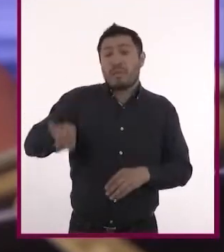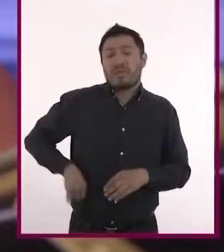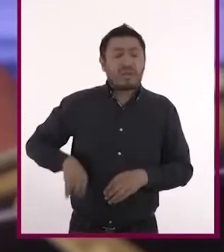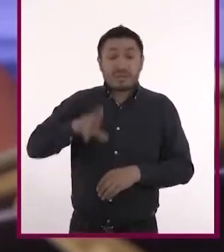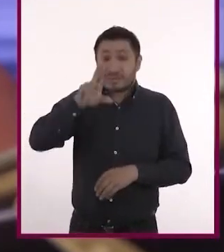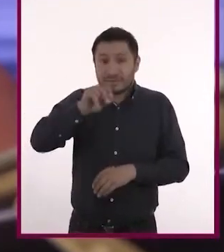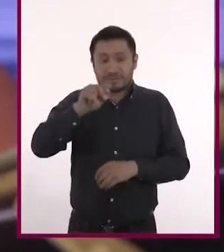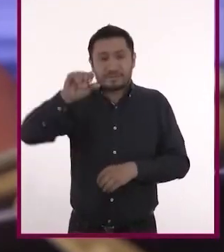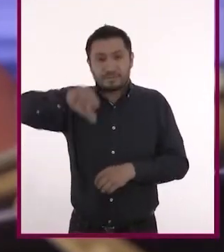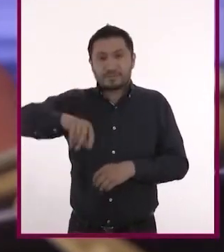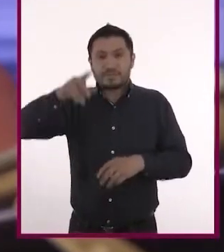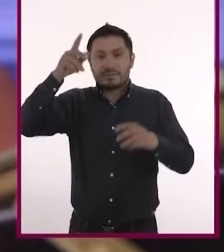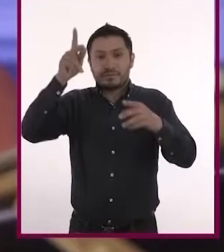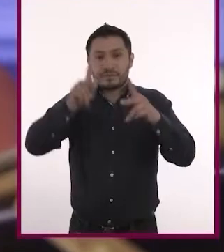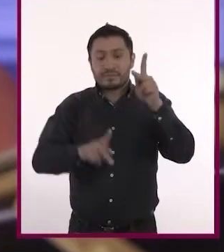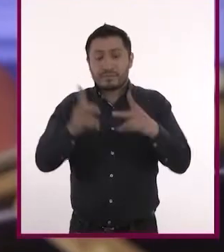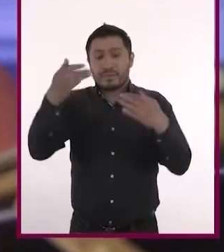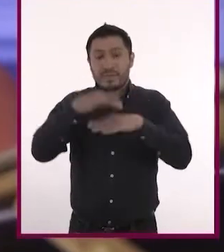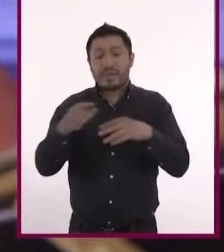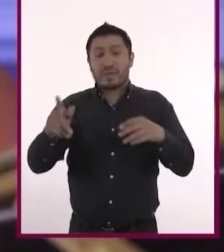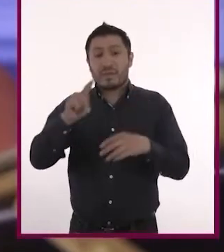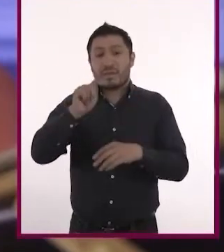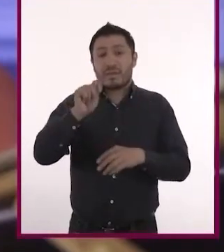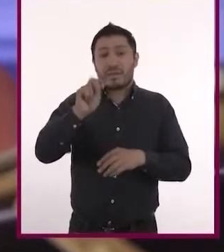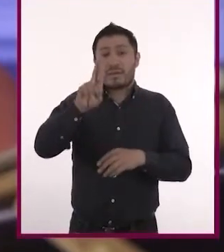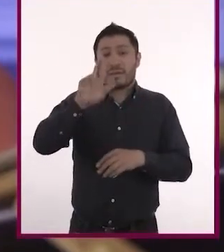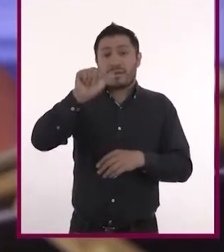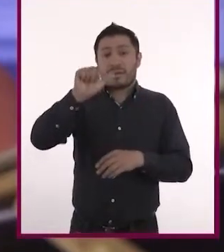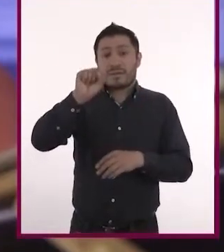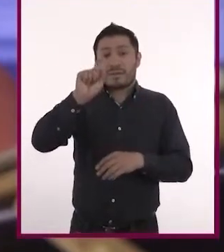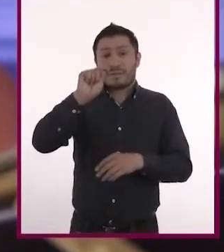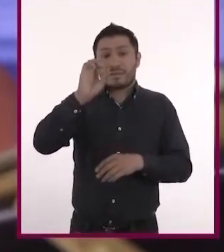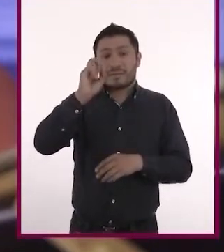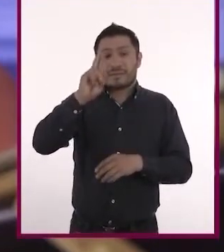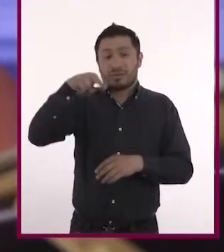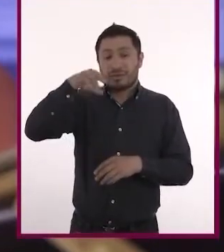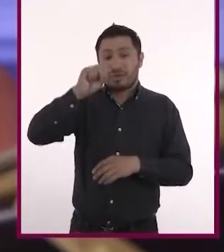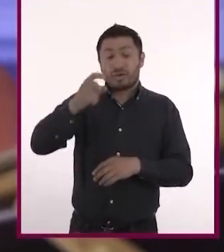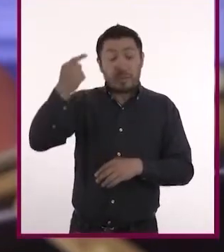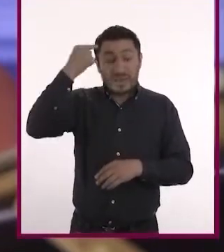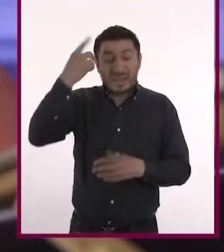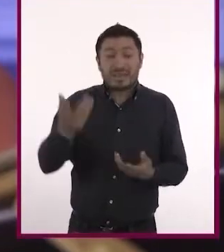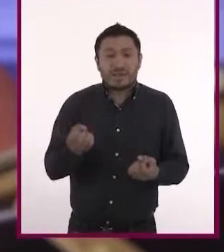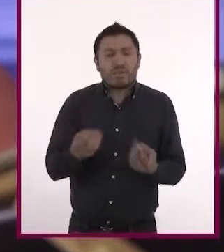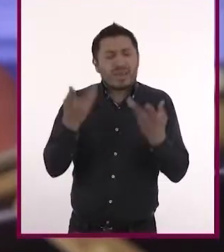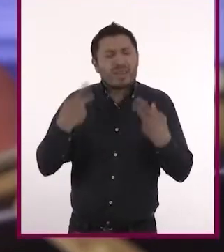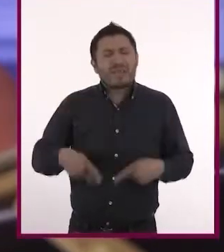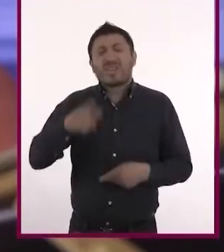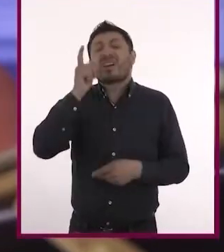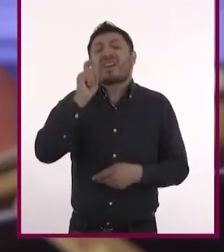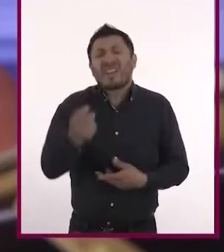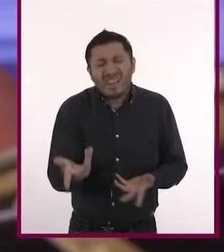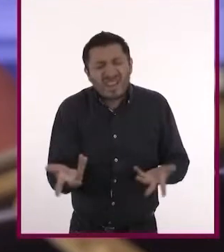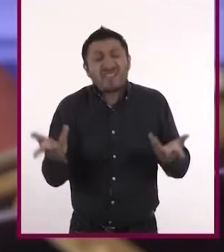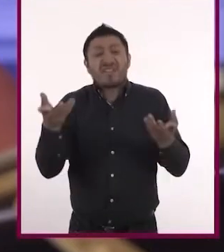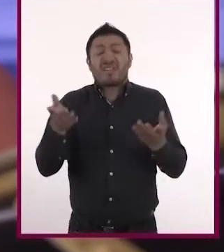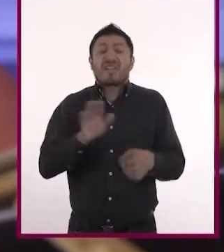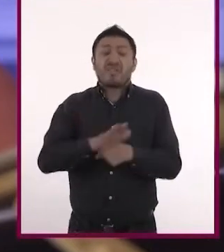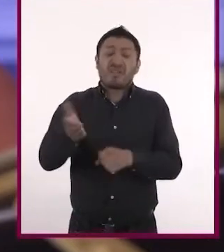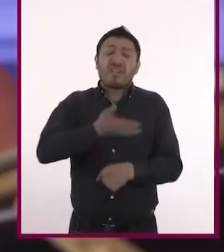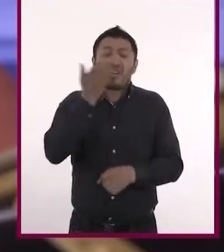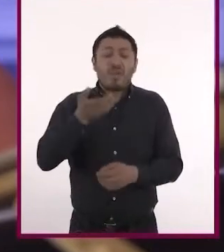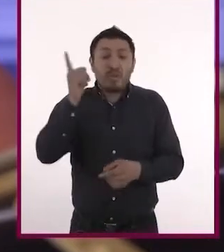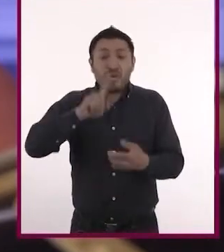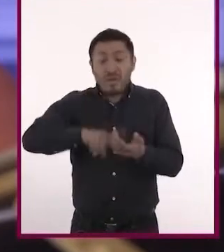hoy hablaremos de los trastornos mentales. ¿Sabes qué son los trastornos mentales? ¿Cuántas personas los sufren? ¿Cuáles son los más comunes en México y en